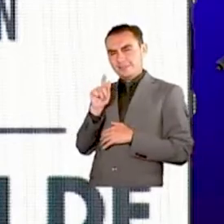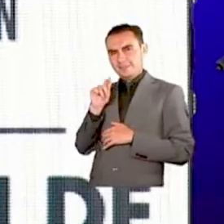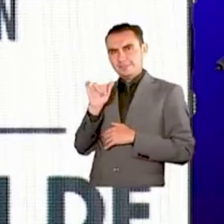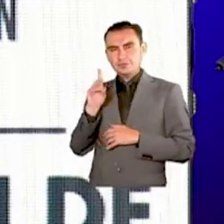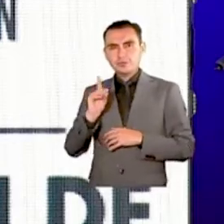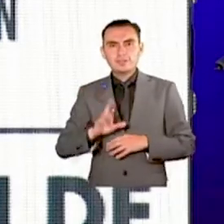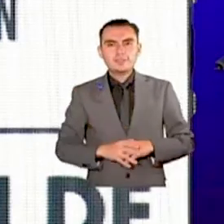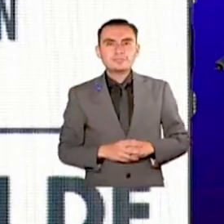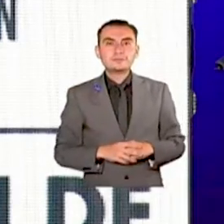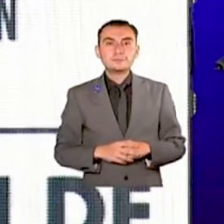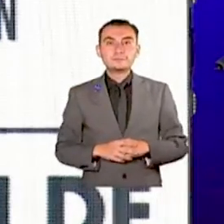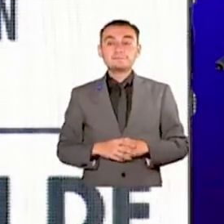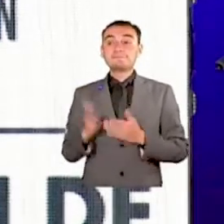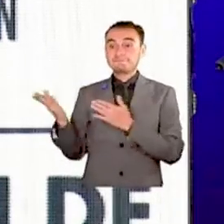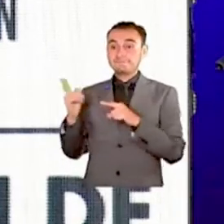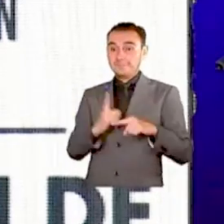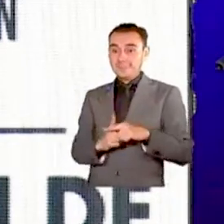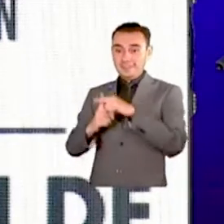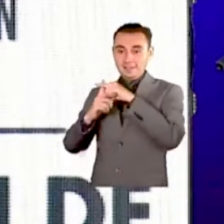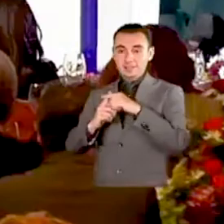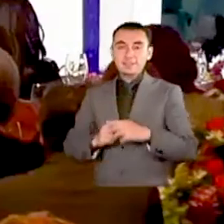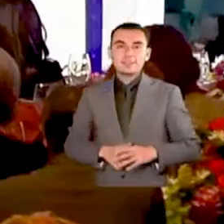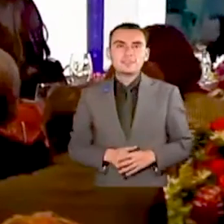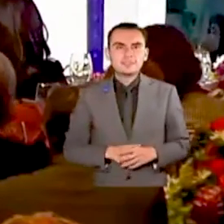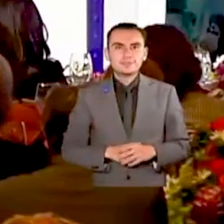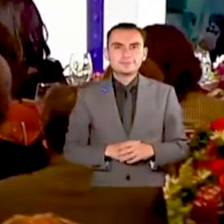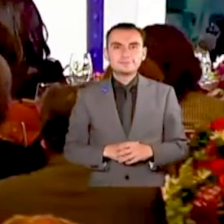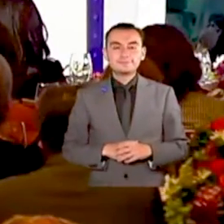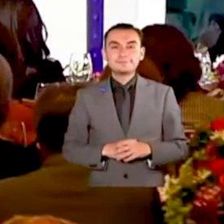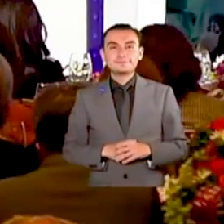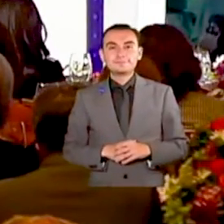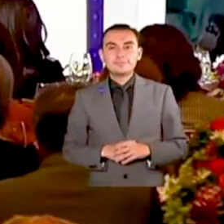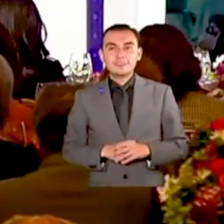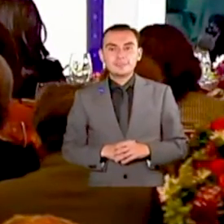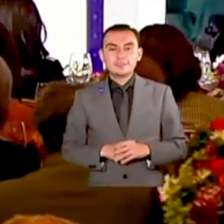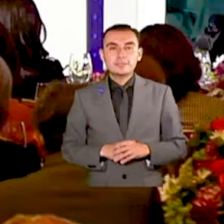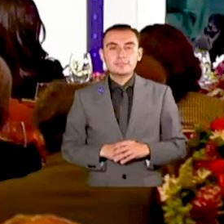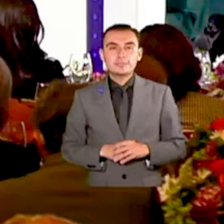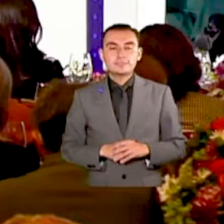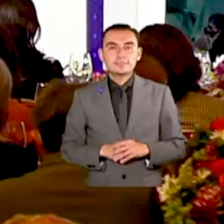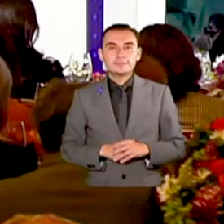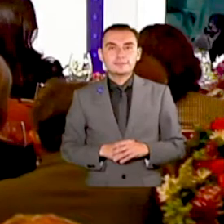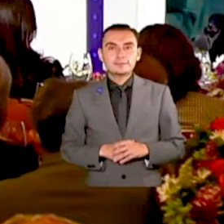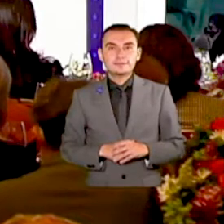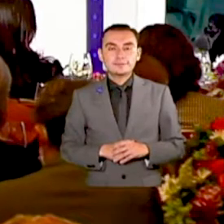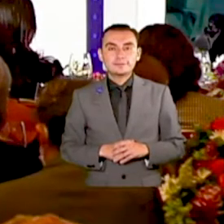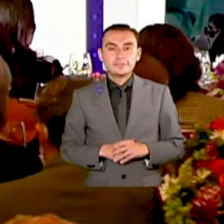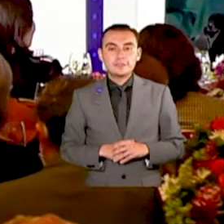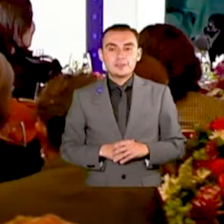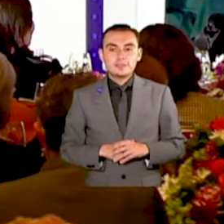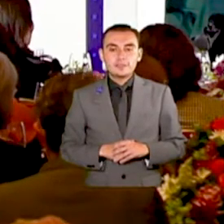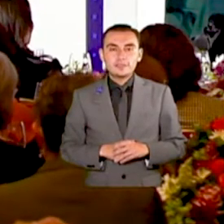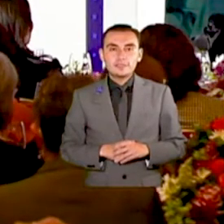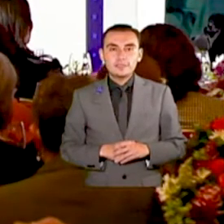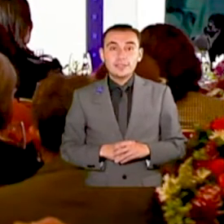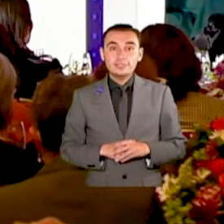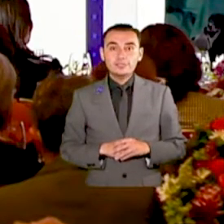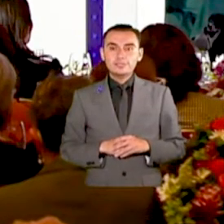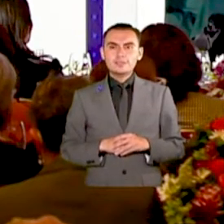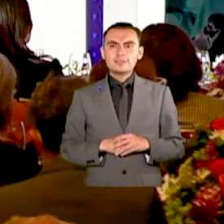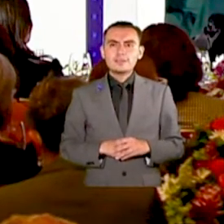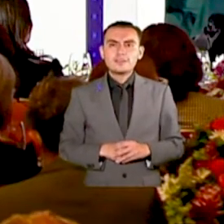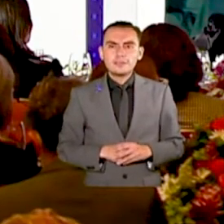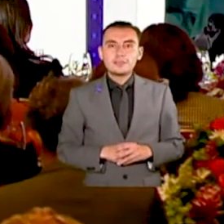Vargas. Señora Procuradora, usted tiene la palabra, adelante. No, pues terminados los paneles y explicada la